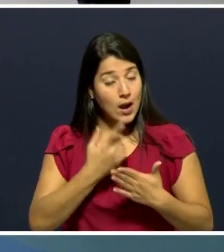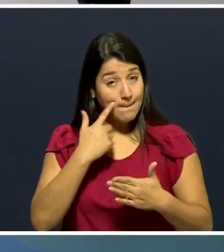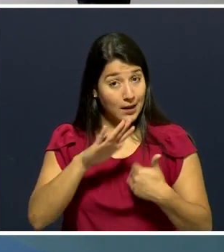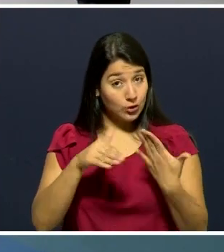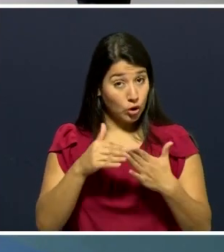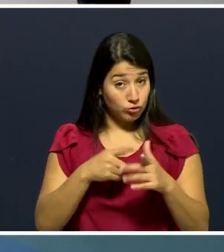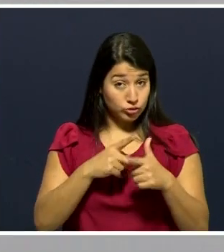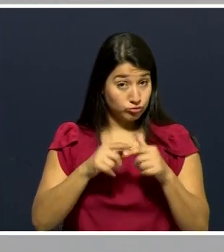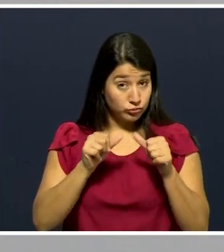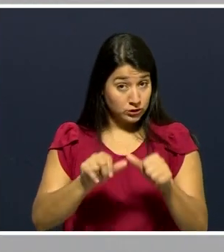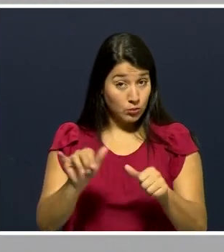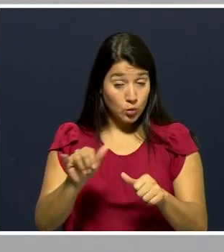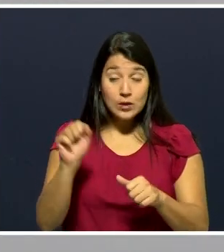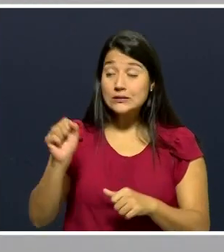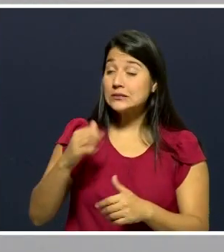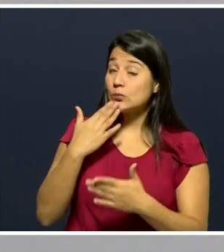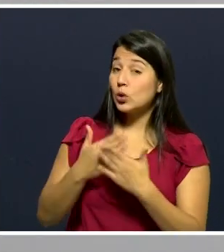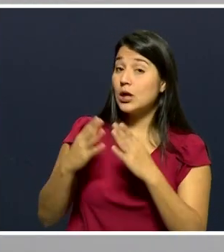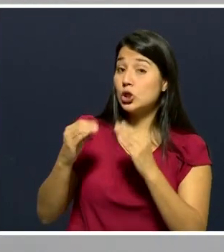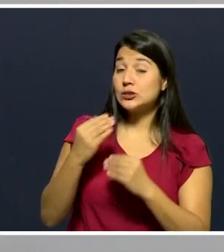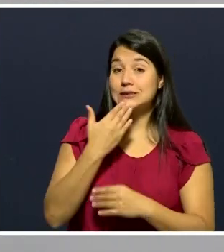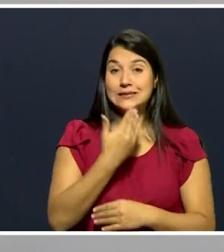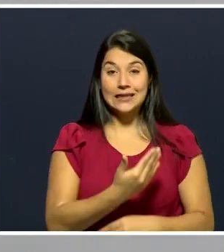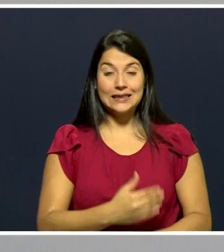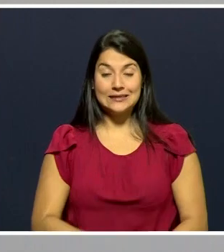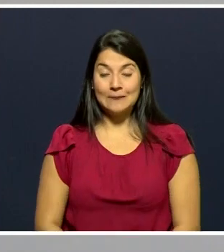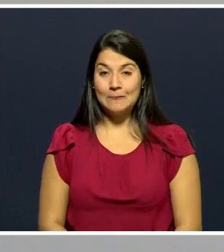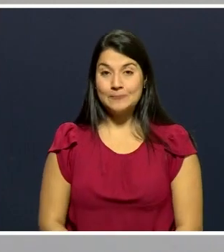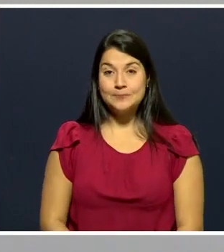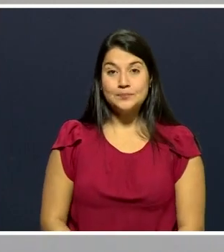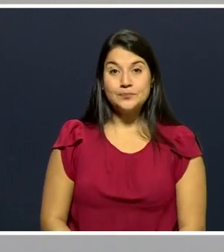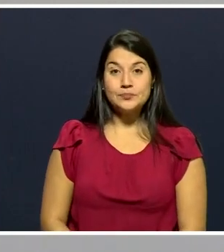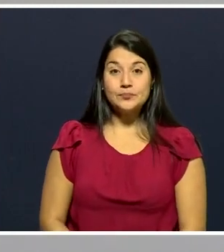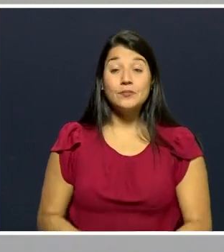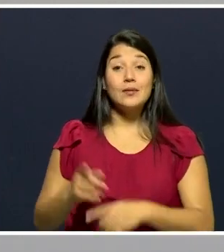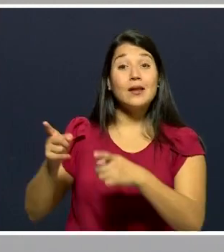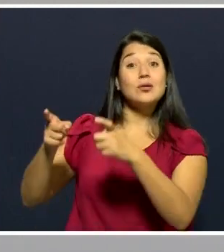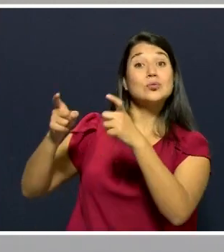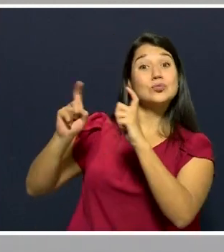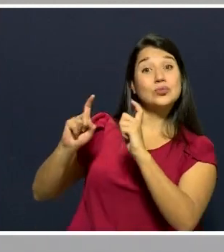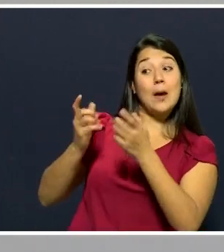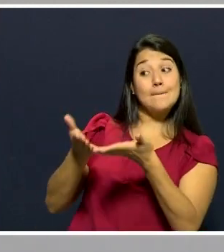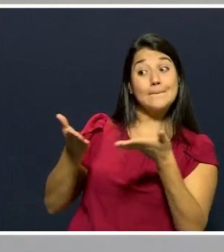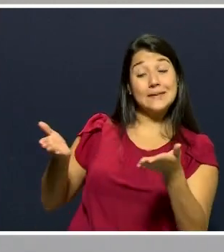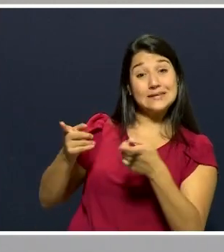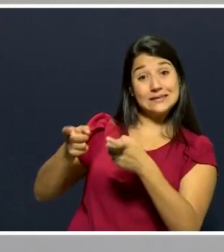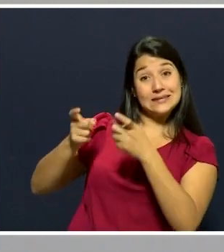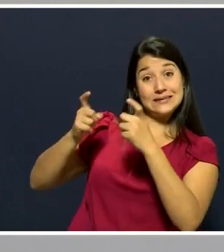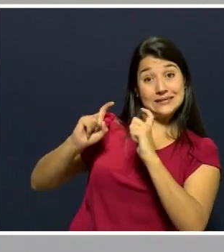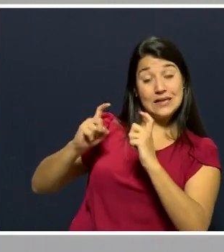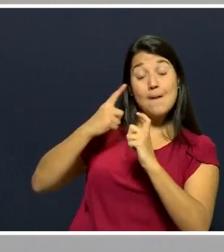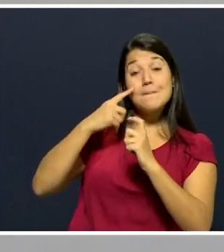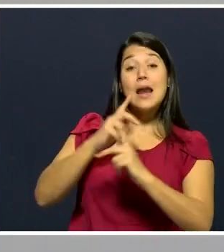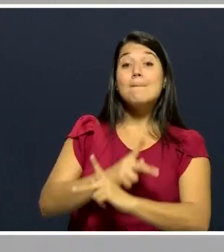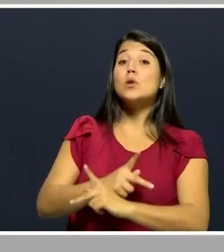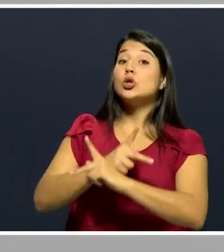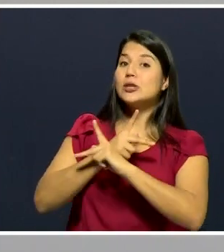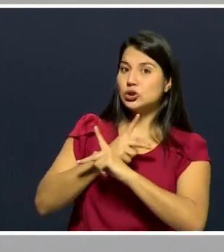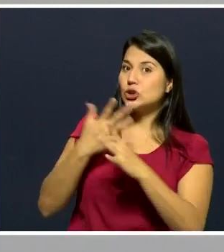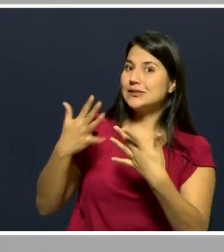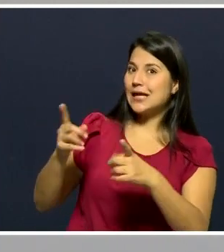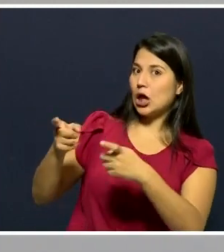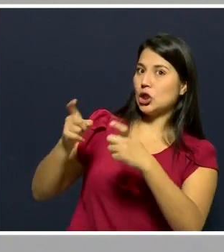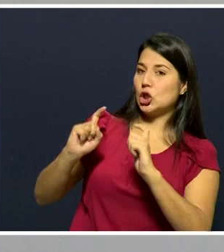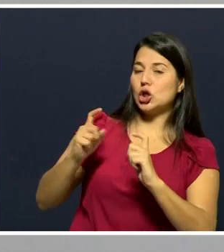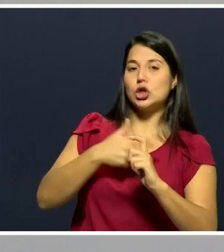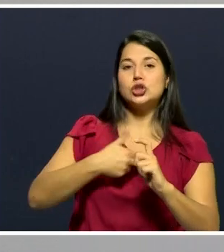Buenas noches, don Ernesto. Muchas gracias. El material donado, el material médico de protección donado por China ya pasó